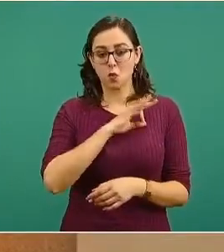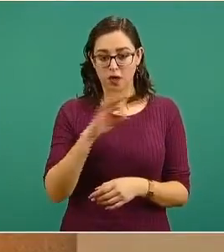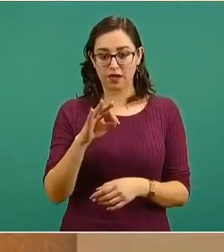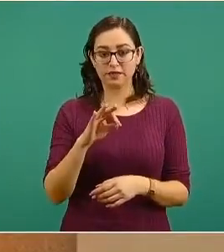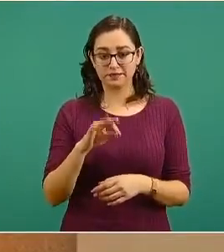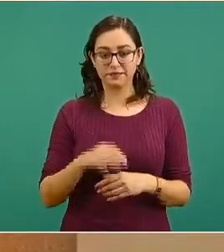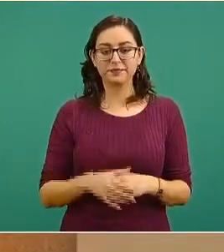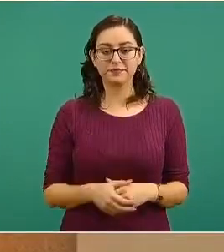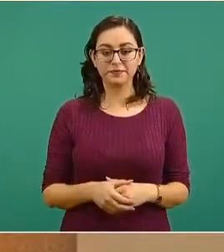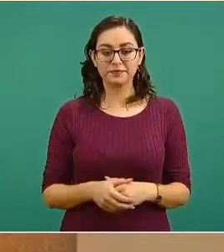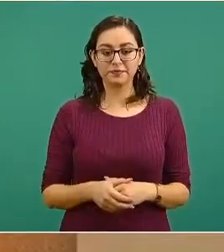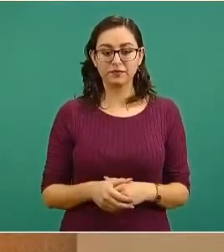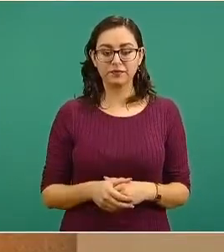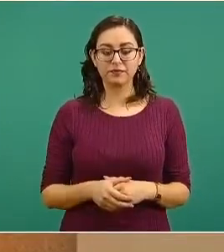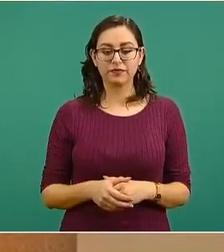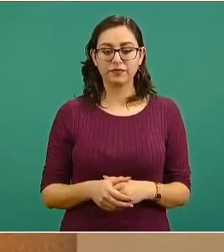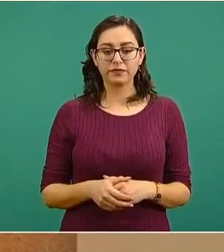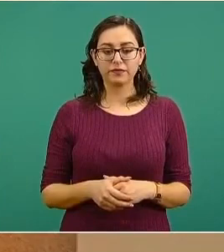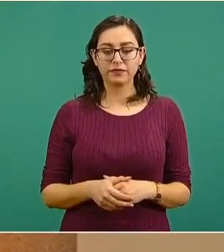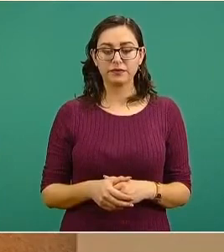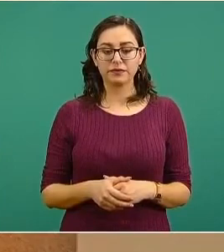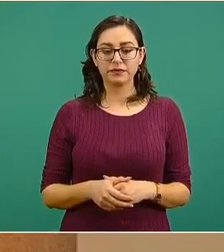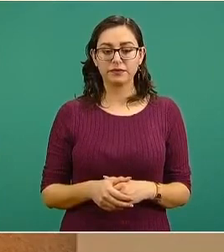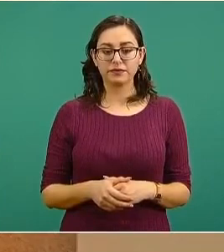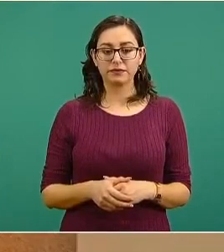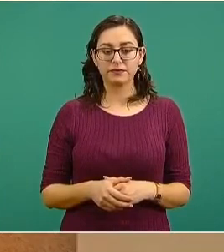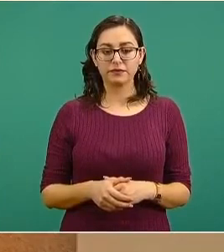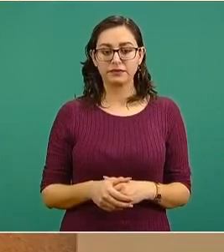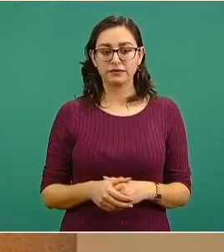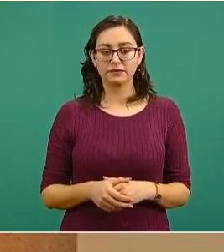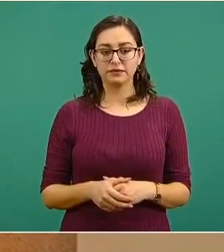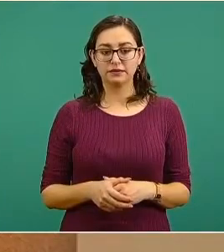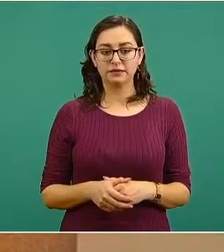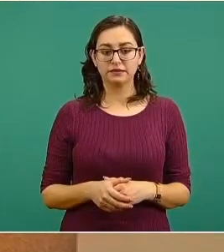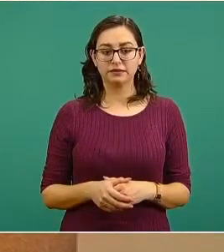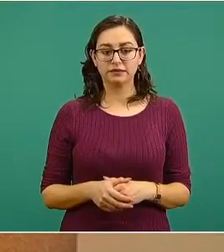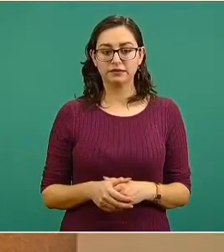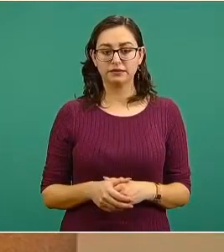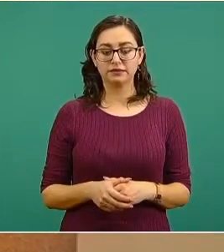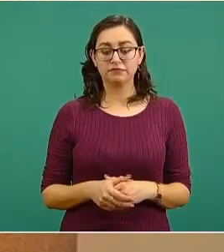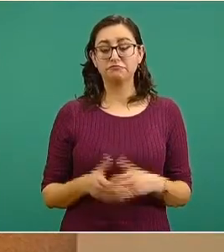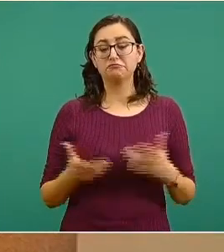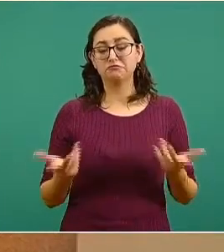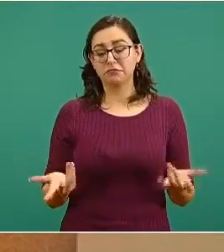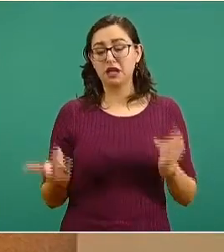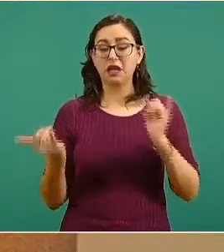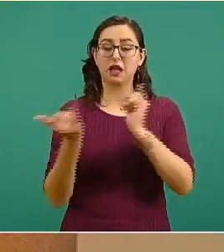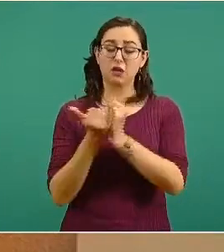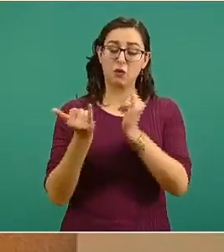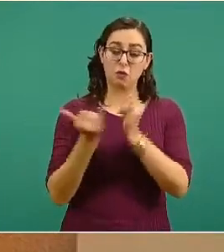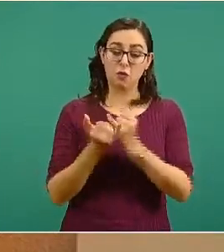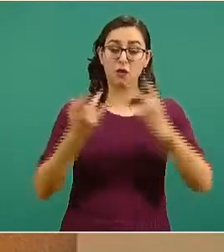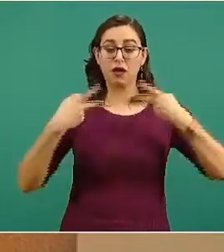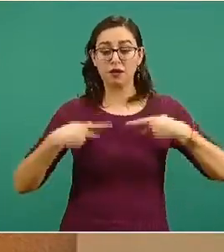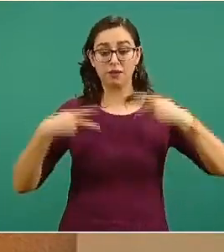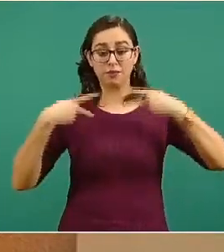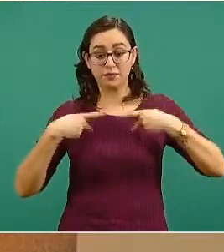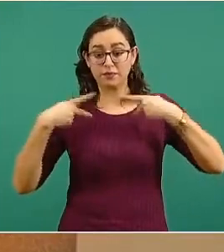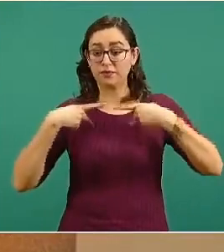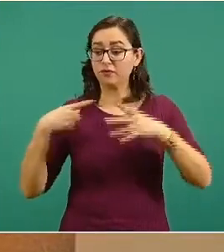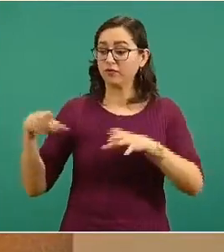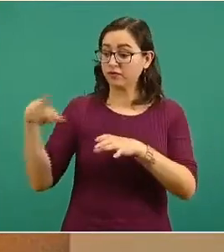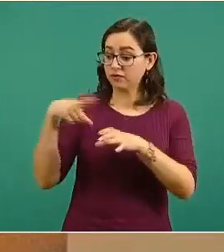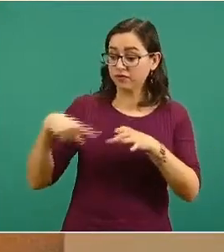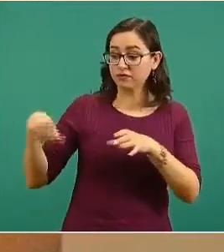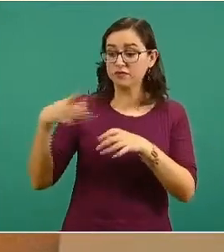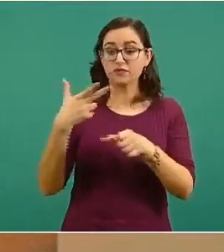dado que disminuye también las personas que puedan estar registrando en diferentes